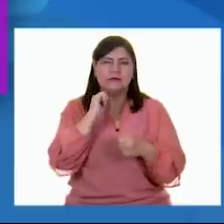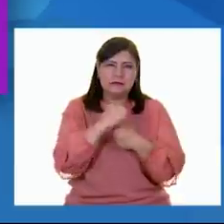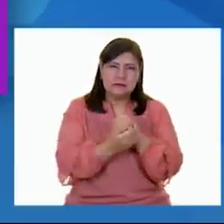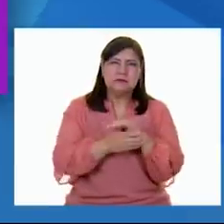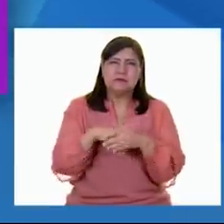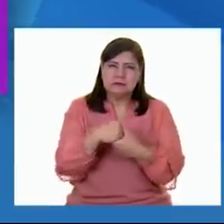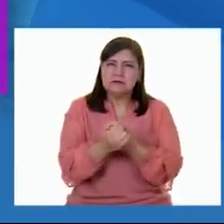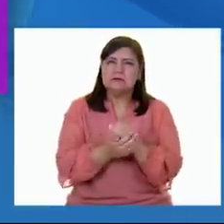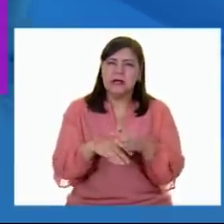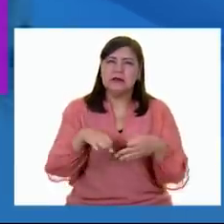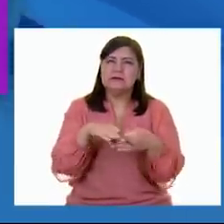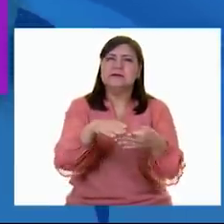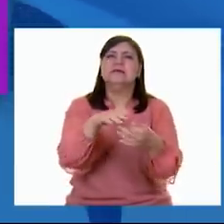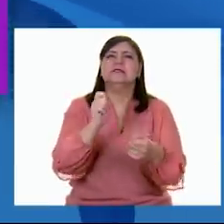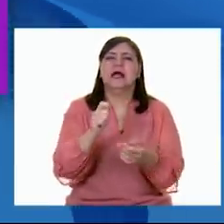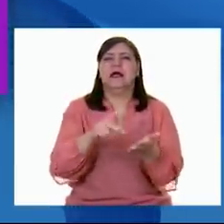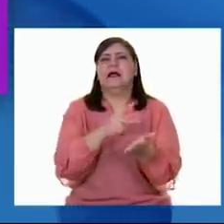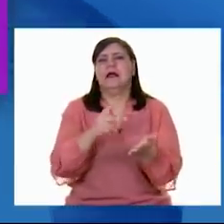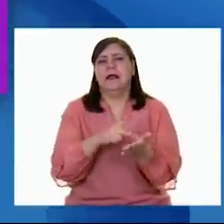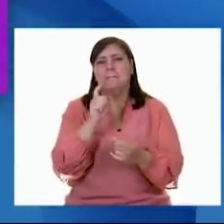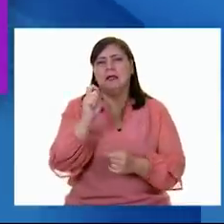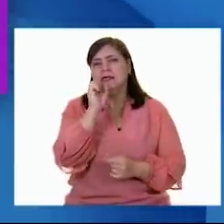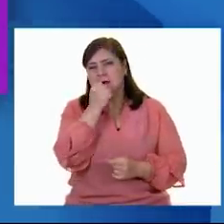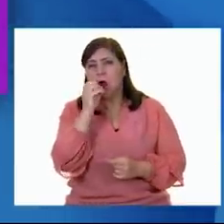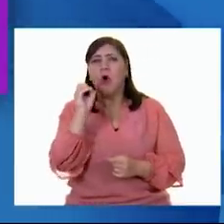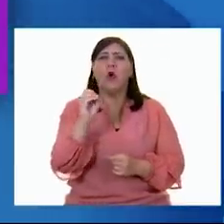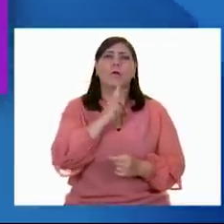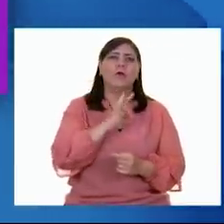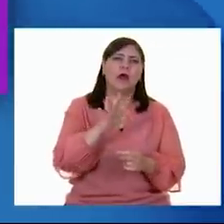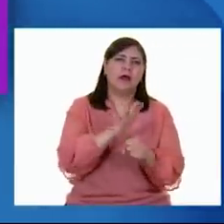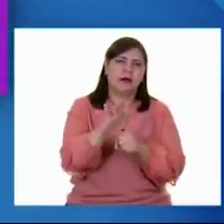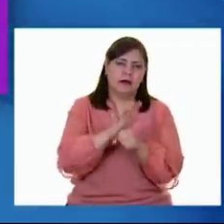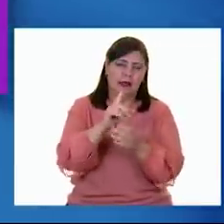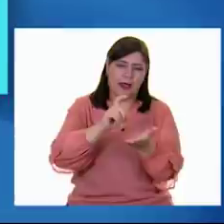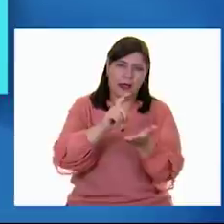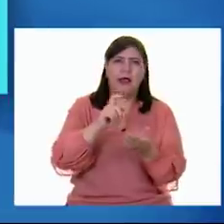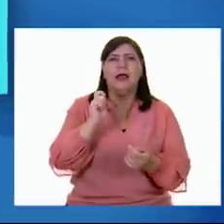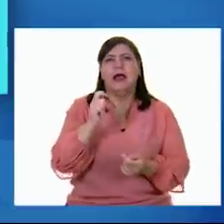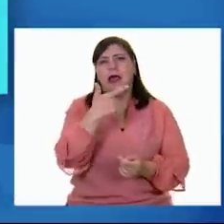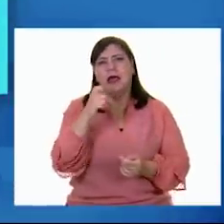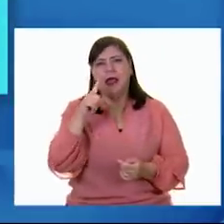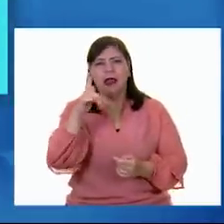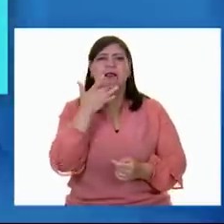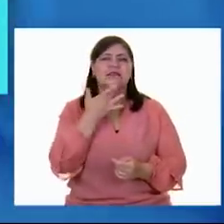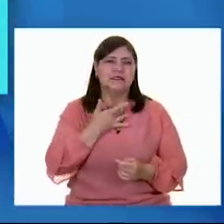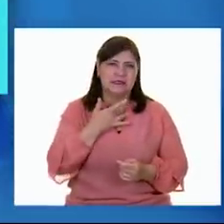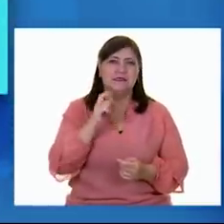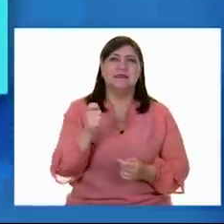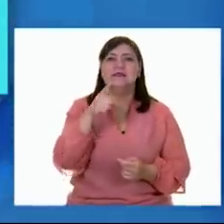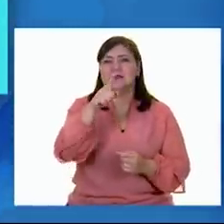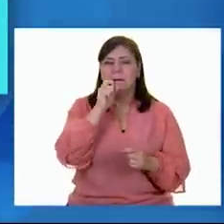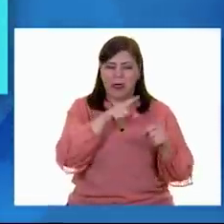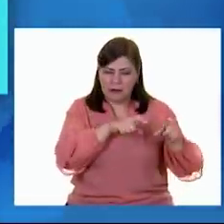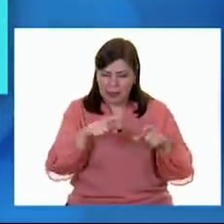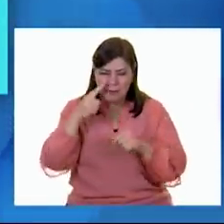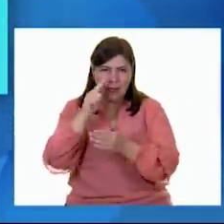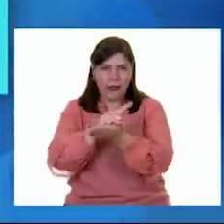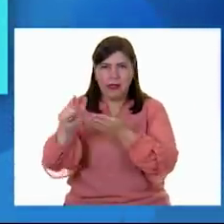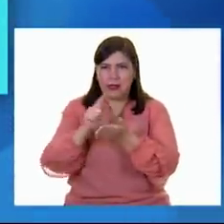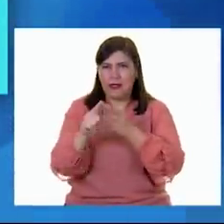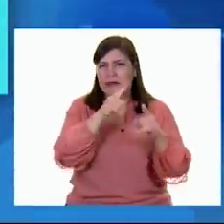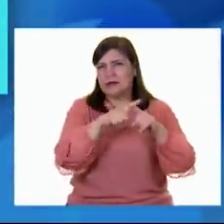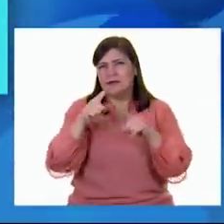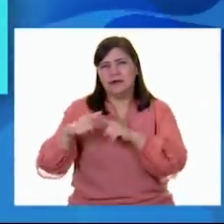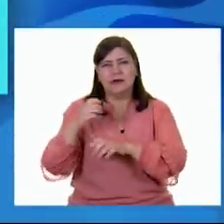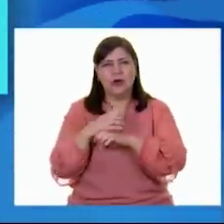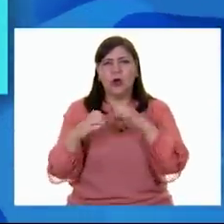durante 20 segundos o aplica desinfectante a base de agua y alcohol. Desinfecta las superficies de los objetos que